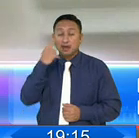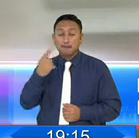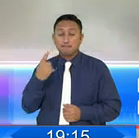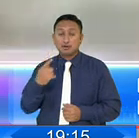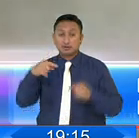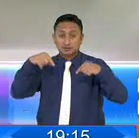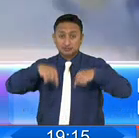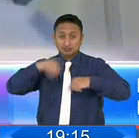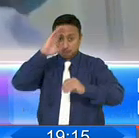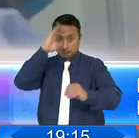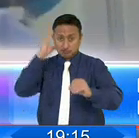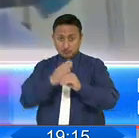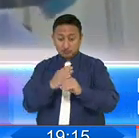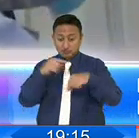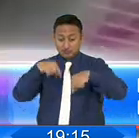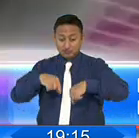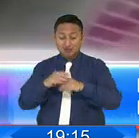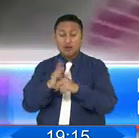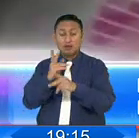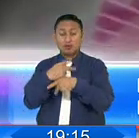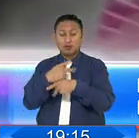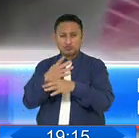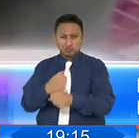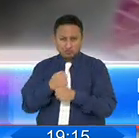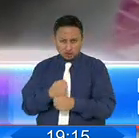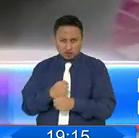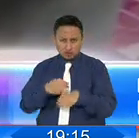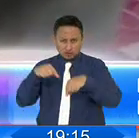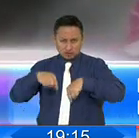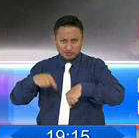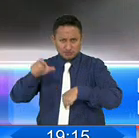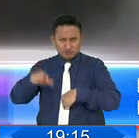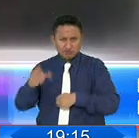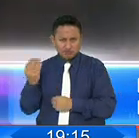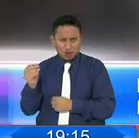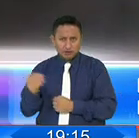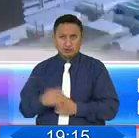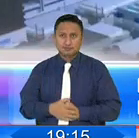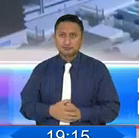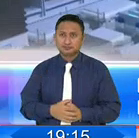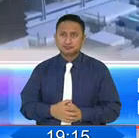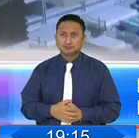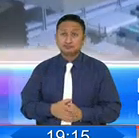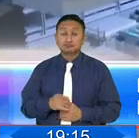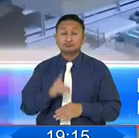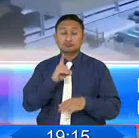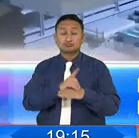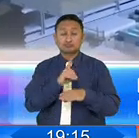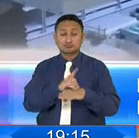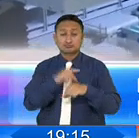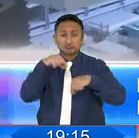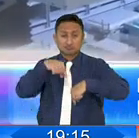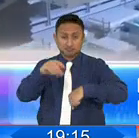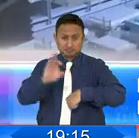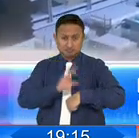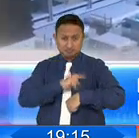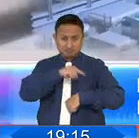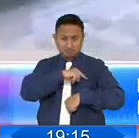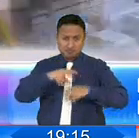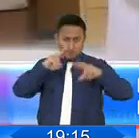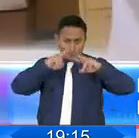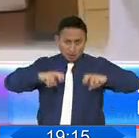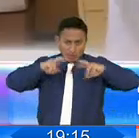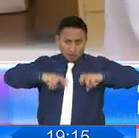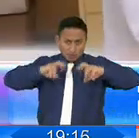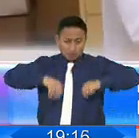tendrán como objetivo comprender si el producto es seguro y eficaz para los adolescentes. Médicos y expertos que lideran este estudio